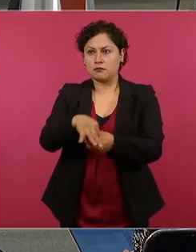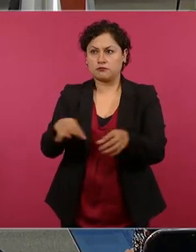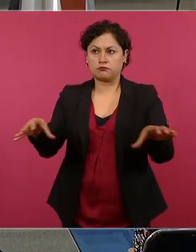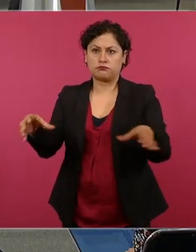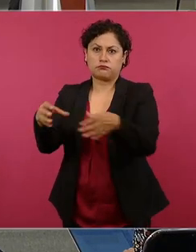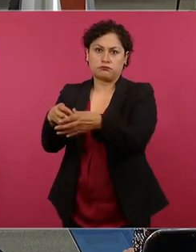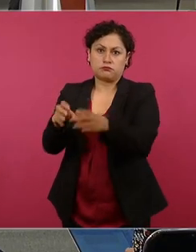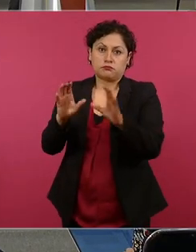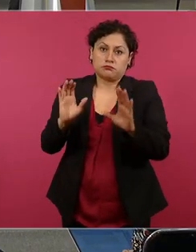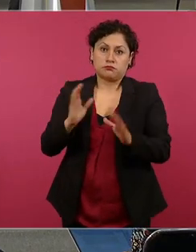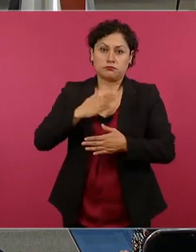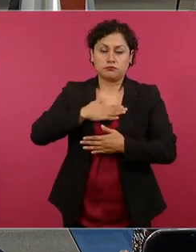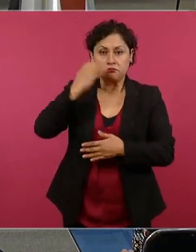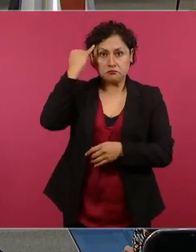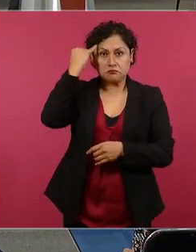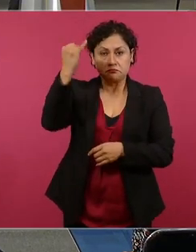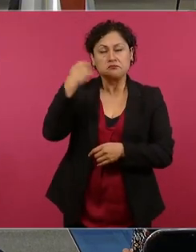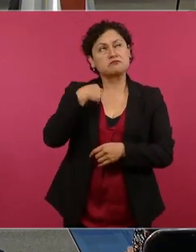alternativa, otra opción